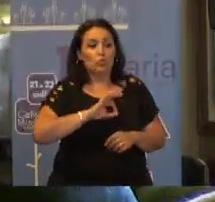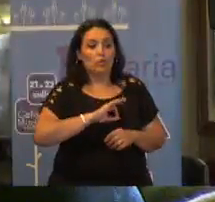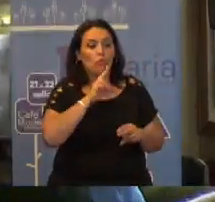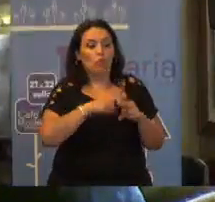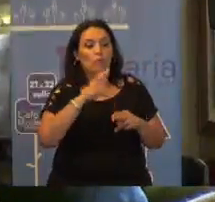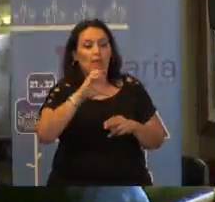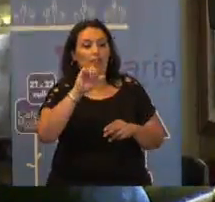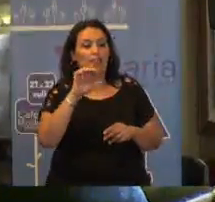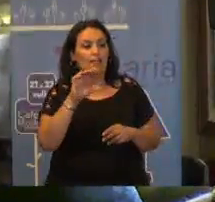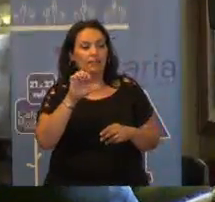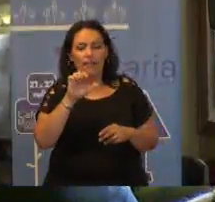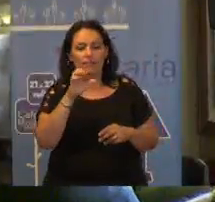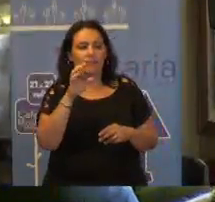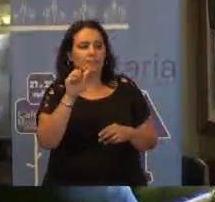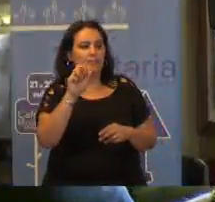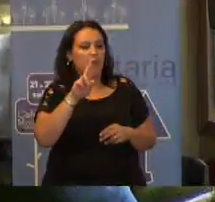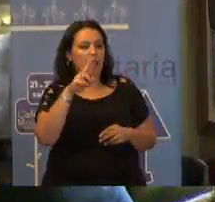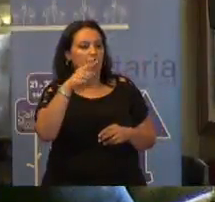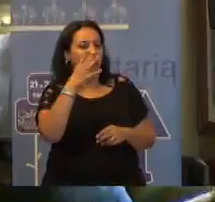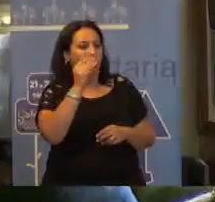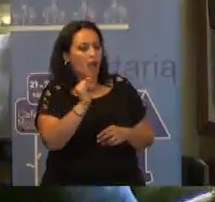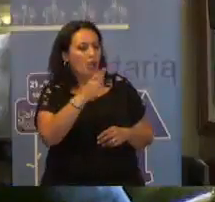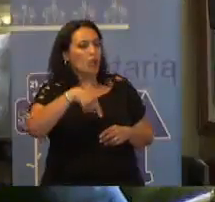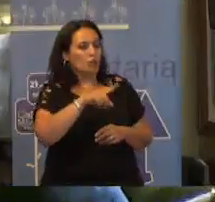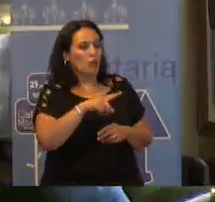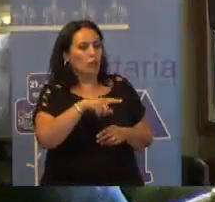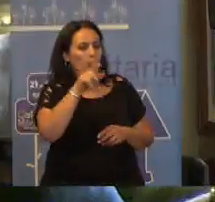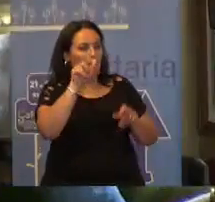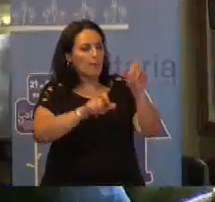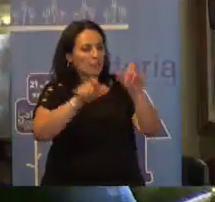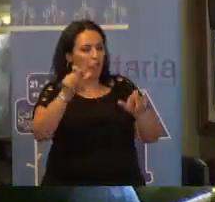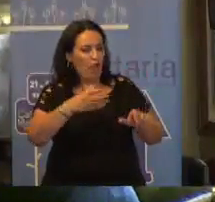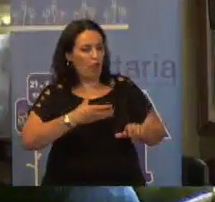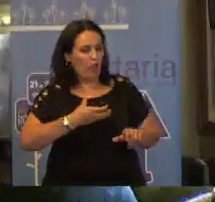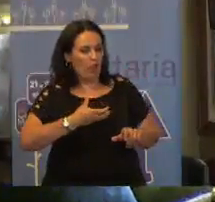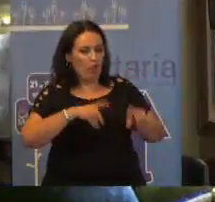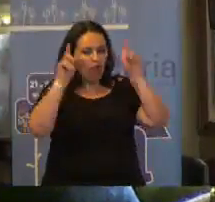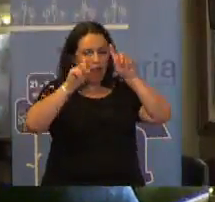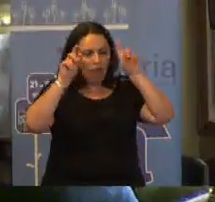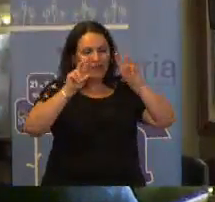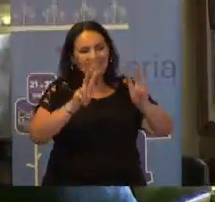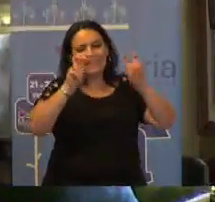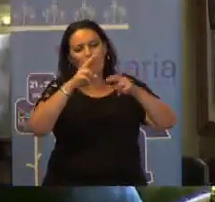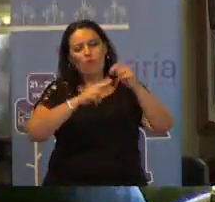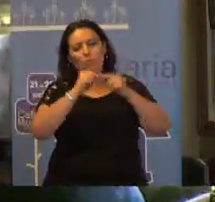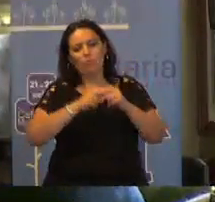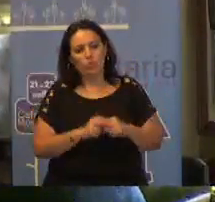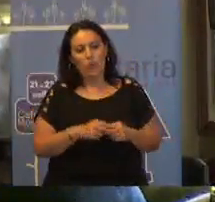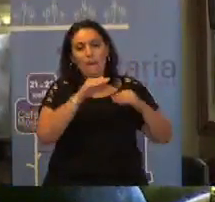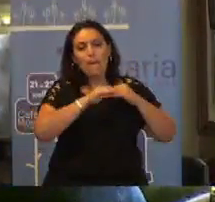podedes, digamos, darlle clases ou asesorar aos concellos no tema do urbanismo. Me alegra moito que